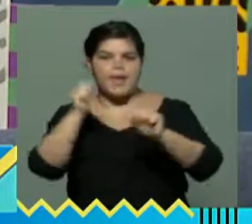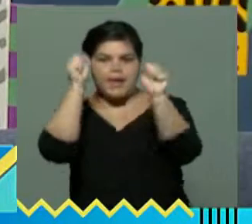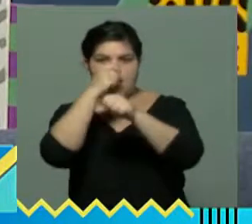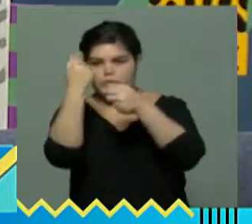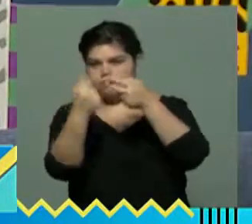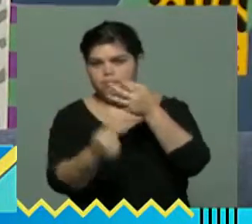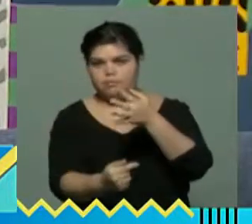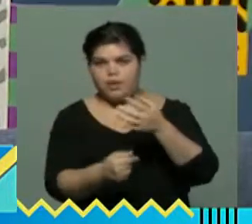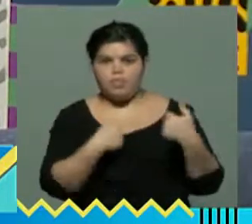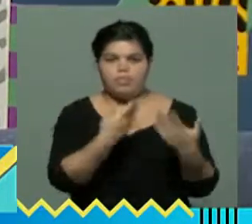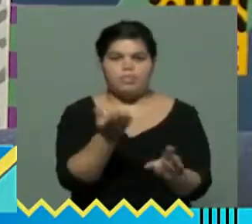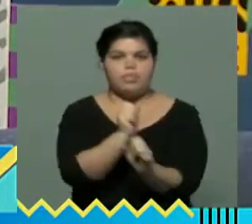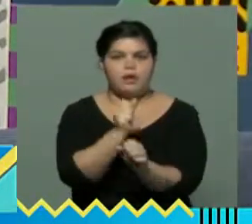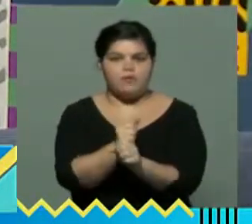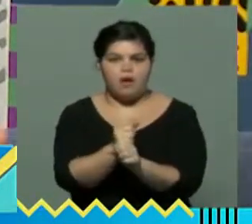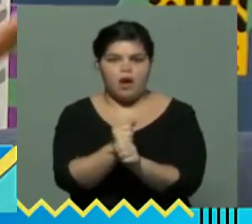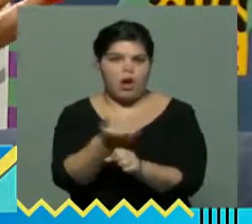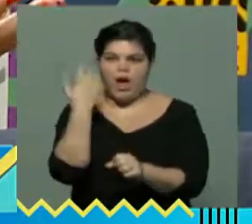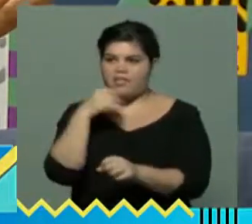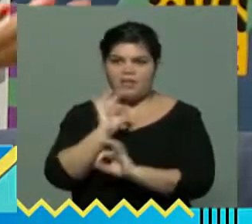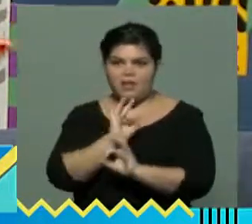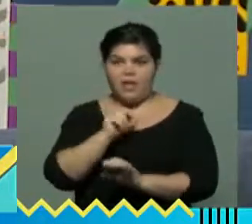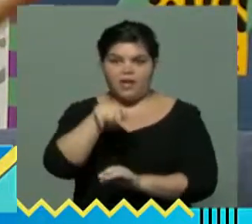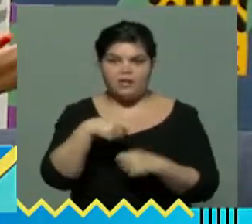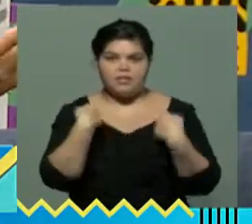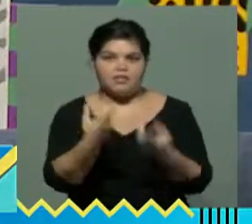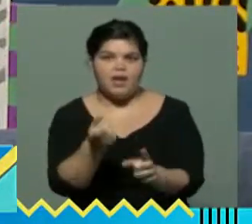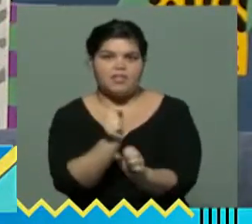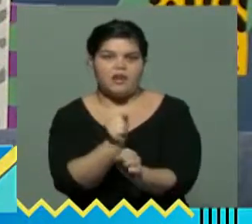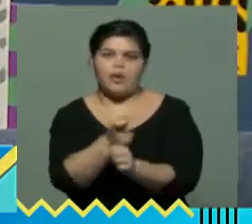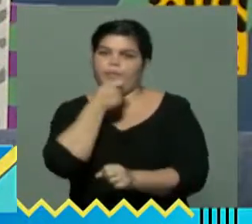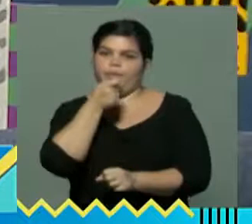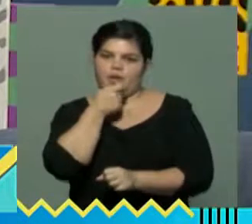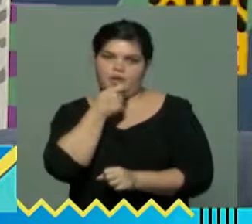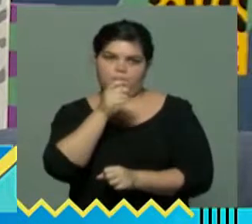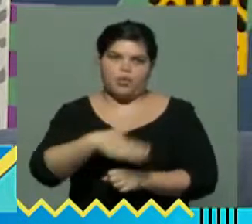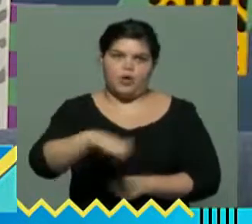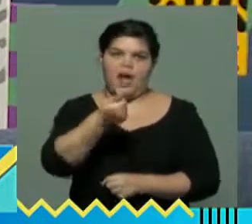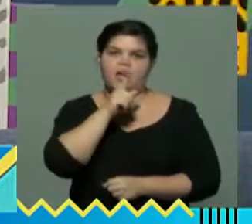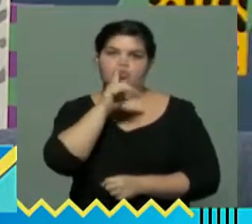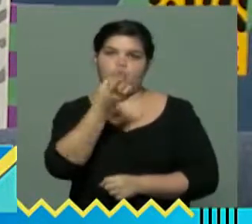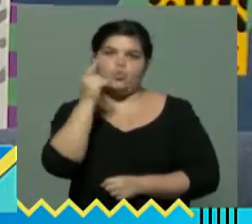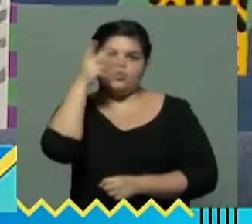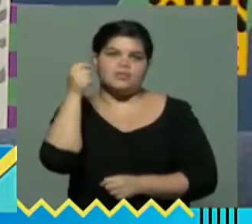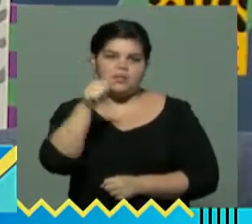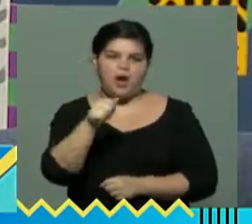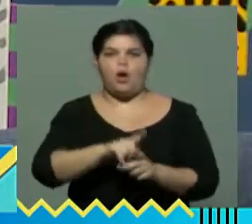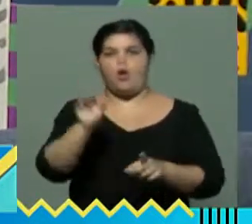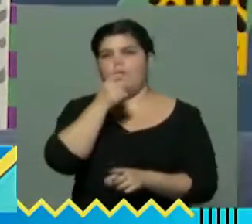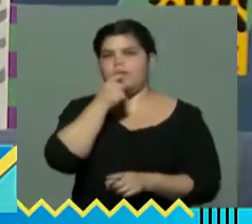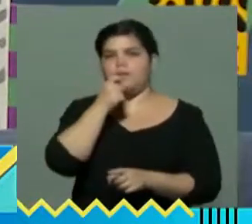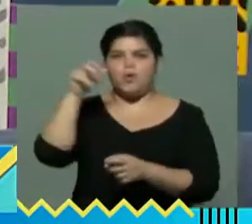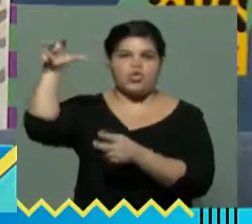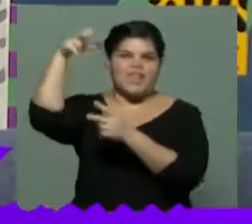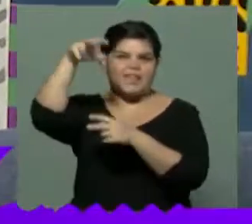demás, que estaban sin trabajo hasta ese momento, porque por ejemplo no existía una central Atucha, o antes no podíamos hacer un satélite. Bueno, nosotros le